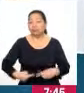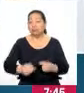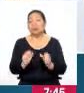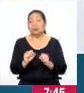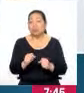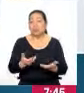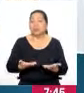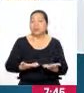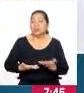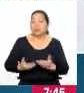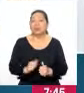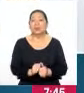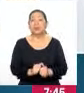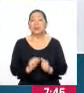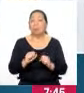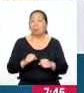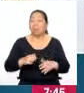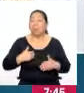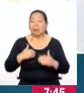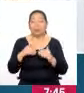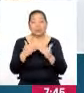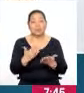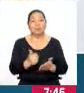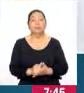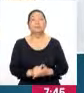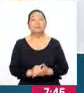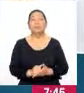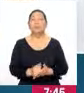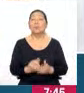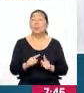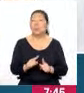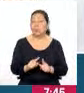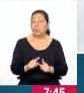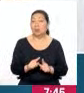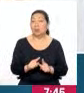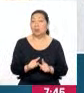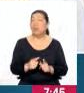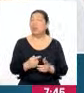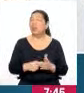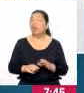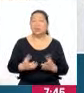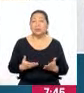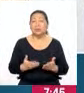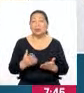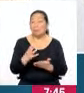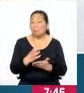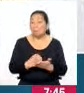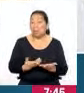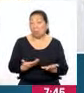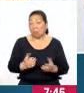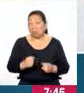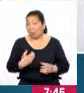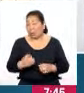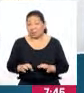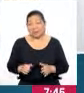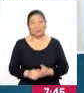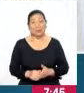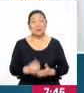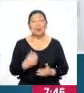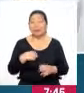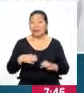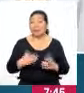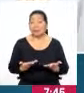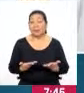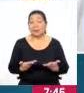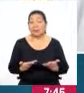pues accionen y puedan pues minimizar este flagelo. En el momento, ustedes como gerencia, ¿qué están haciendo para tratar de minimizar o no se puede hacer nada? Lo que nosotros estamos haciendo